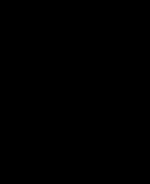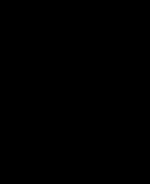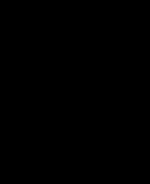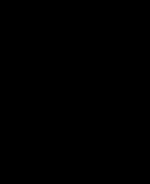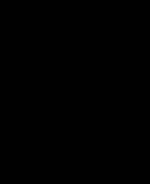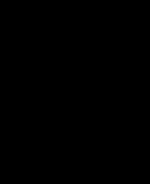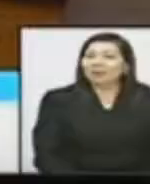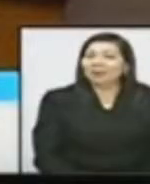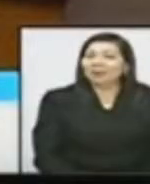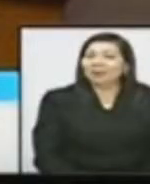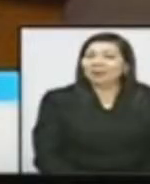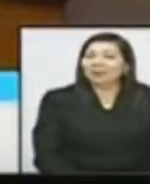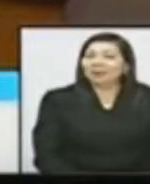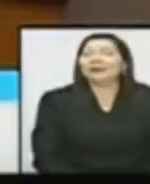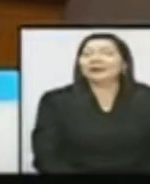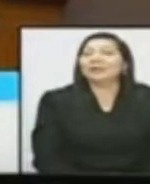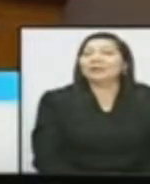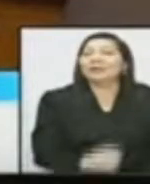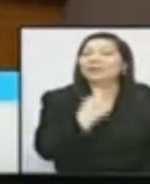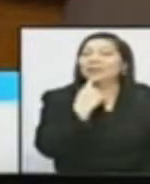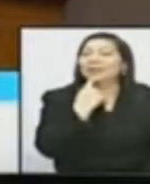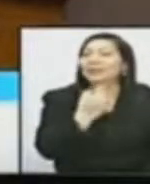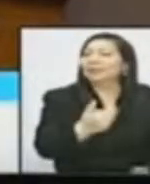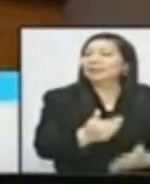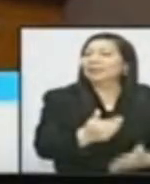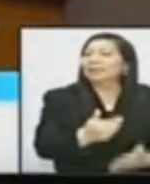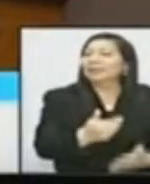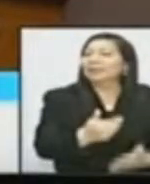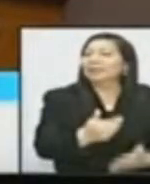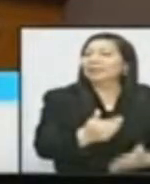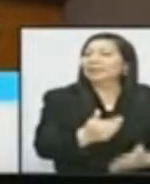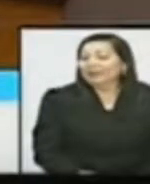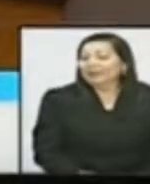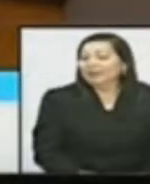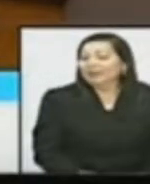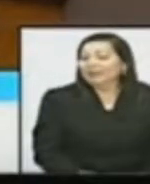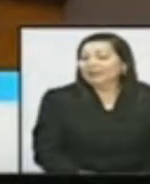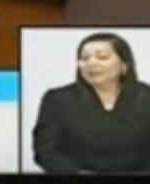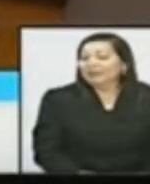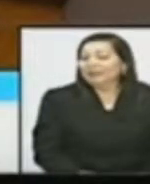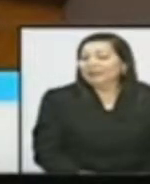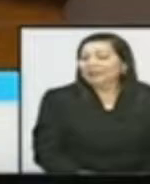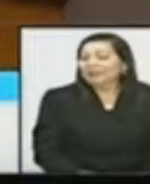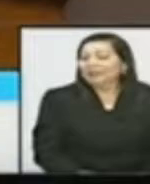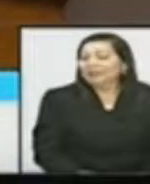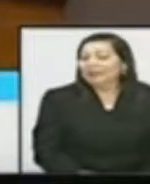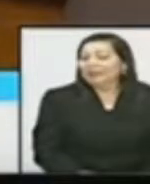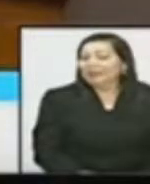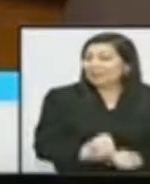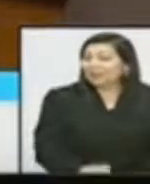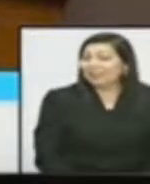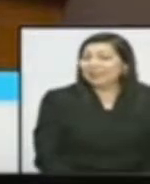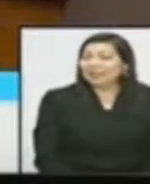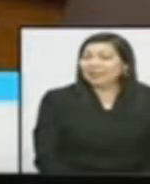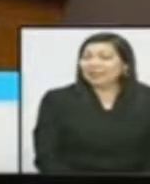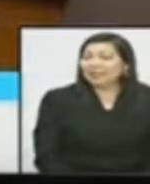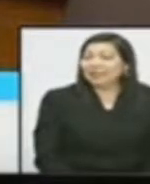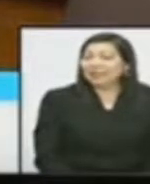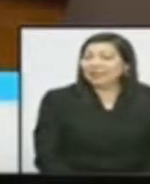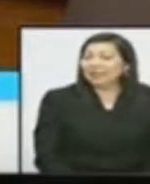inmunidad no sea una protección indebida sobre muchos que están como orden de detención en sus transacciones